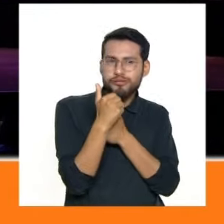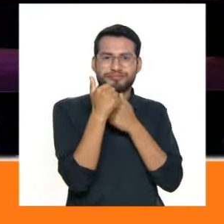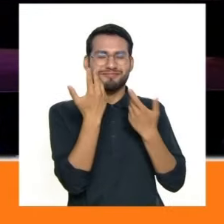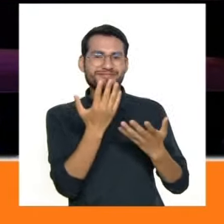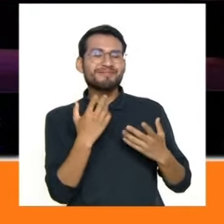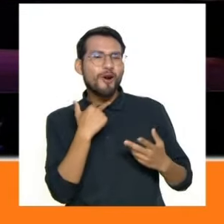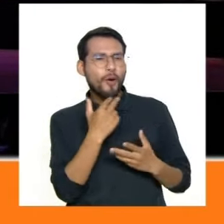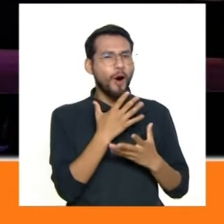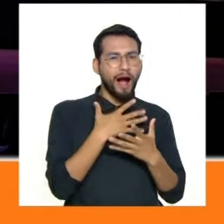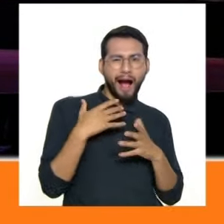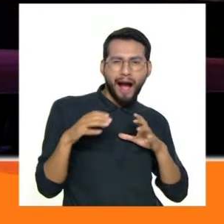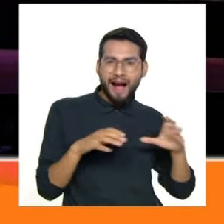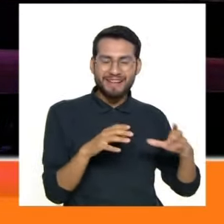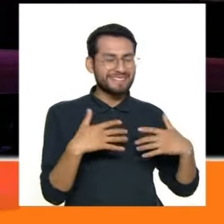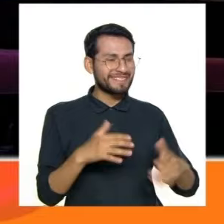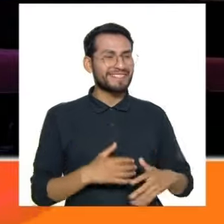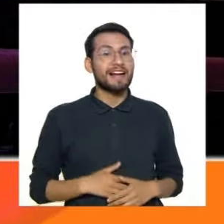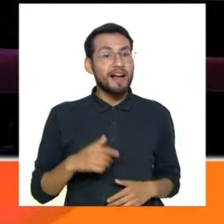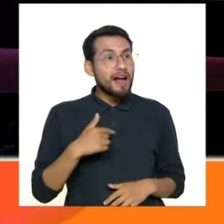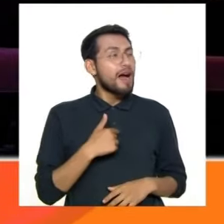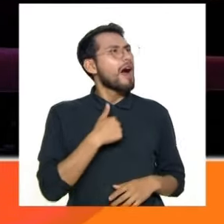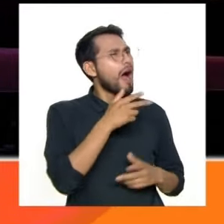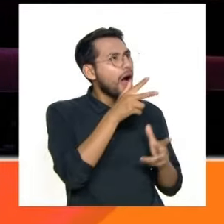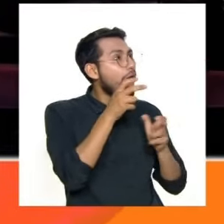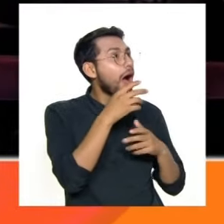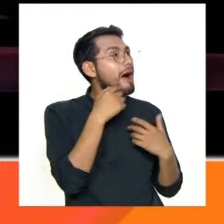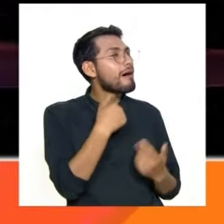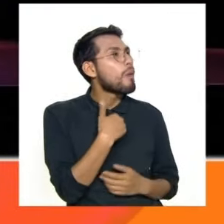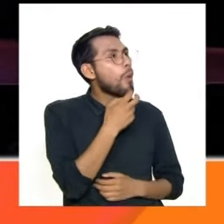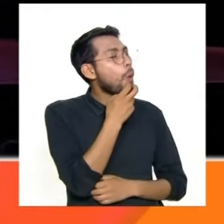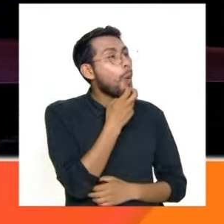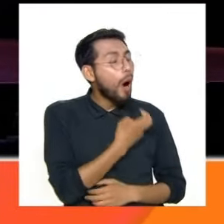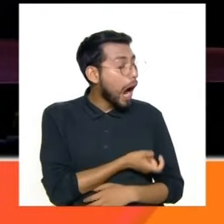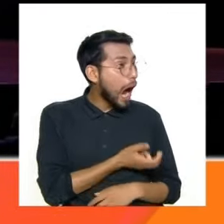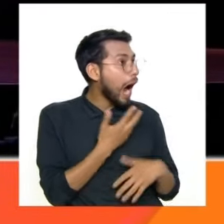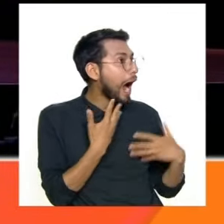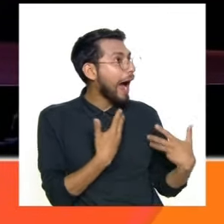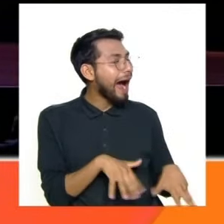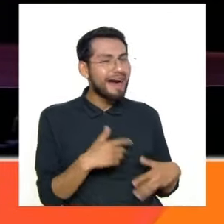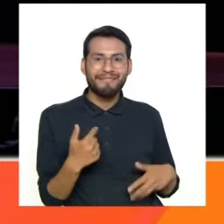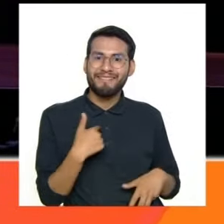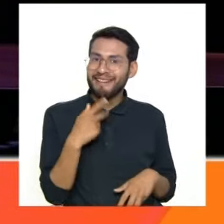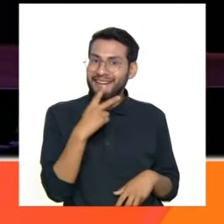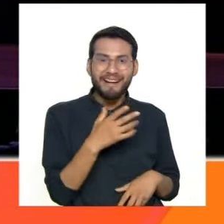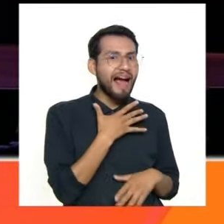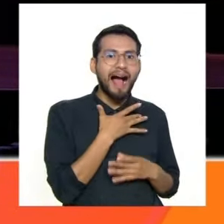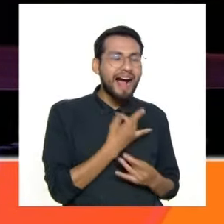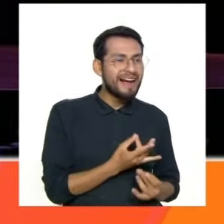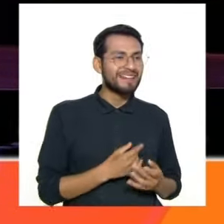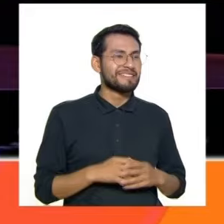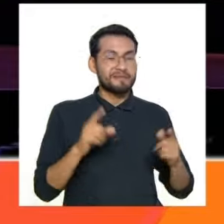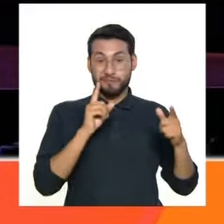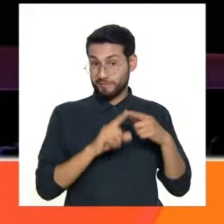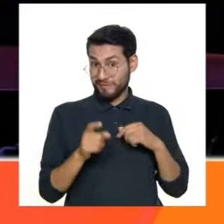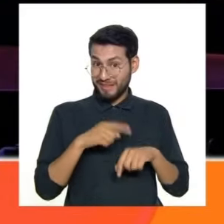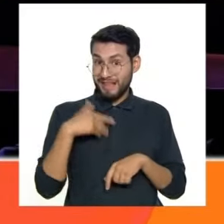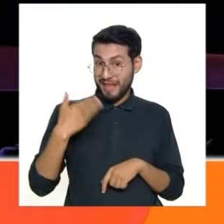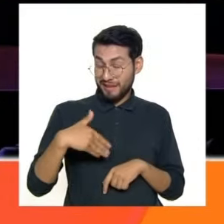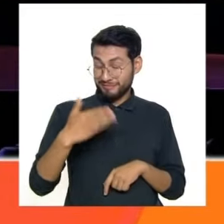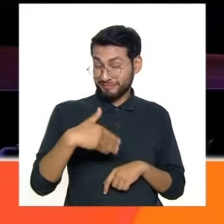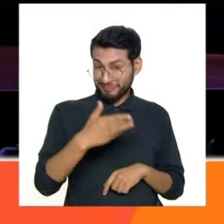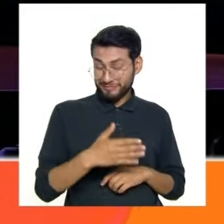hacer entonces eh explorar ese repertorio me pareció fascinante dije Bueno yo admirada pero con el tiempo con el